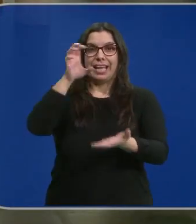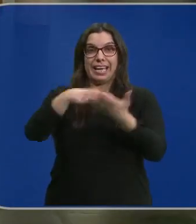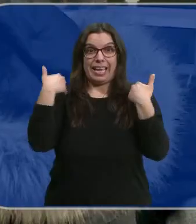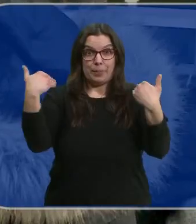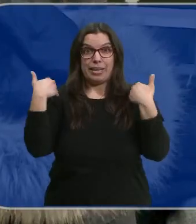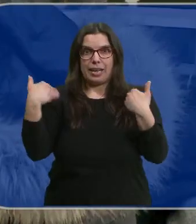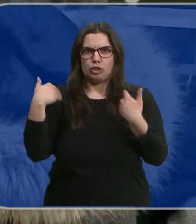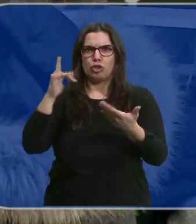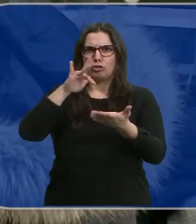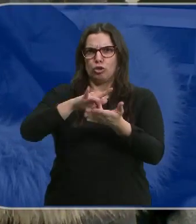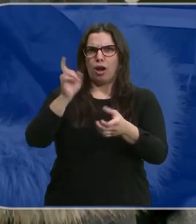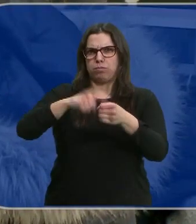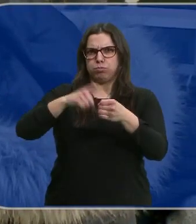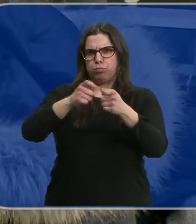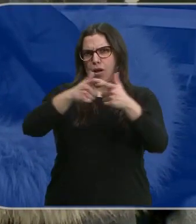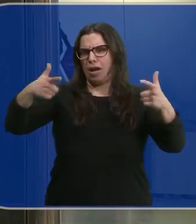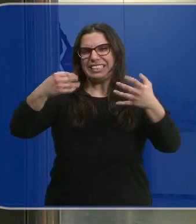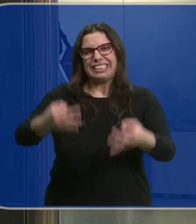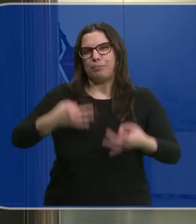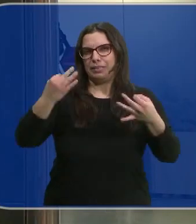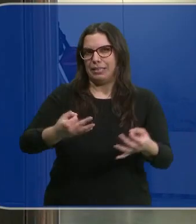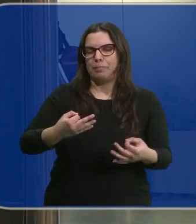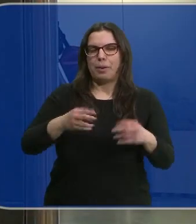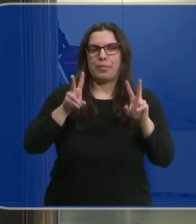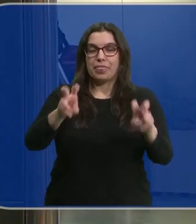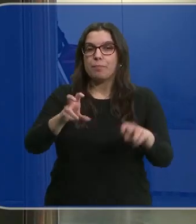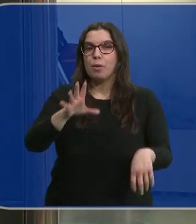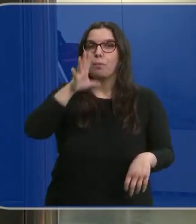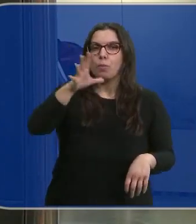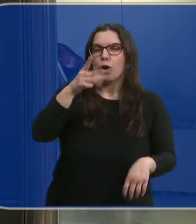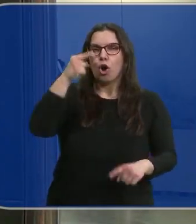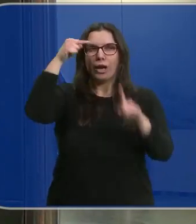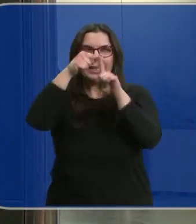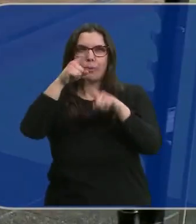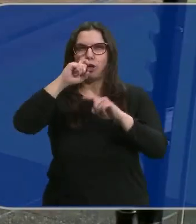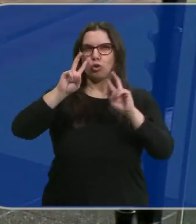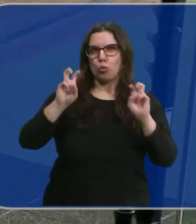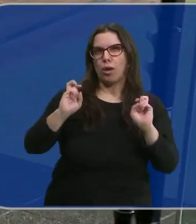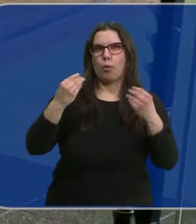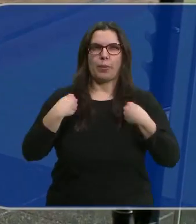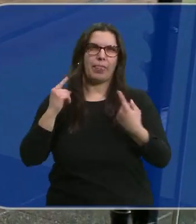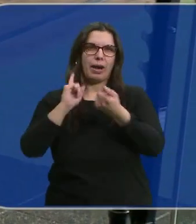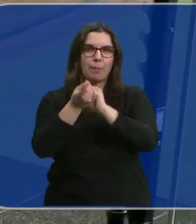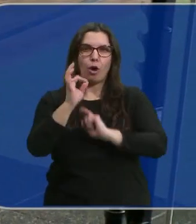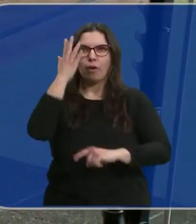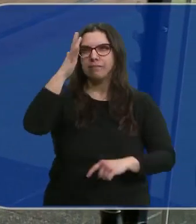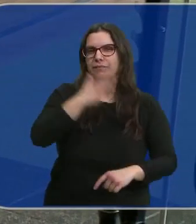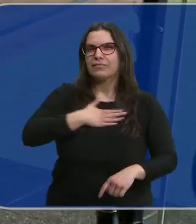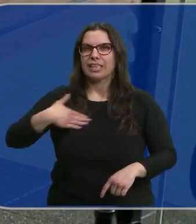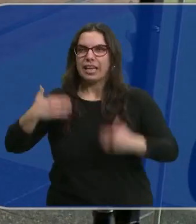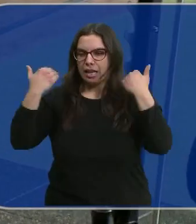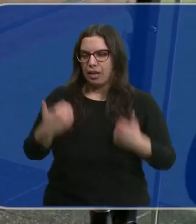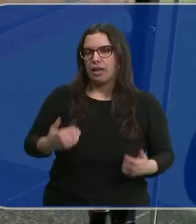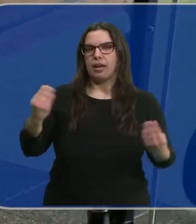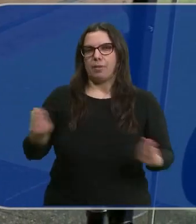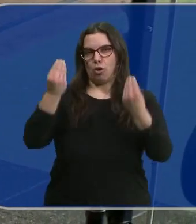un incremento de socios durante los primeros meses, movidos por los propósitos de Año Nuevo o por el deseo de mejorar nuestra